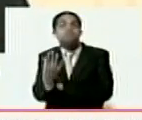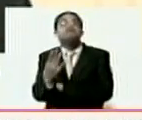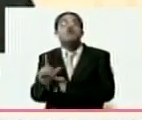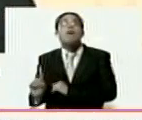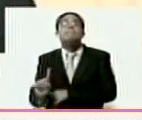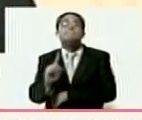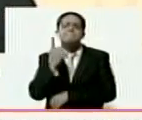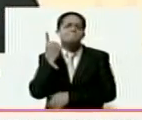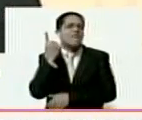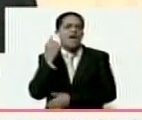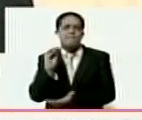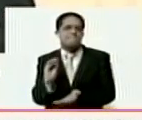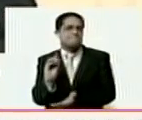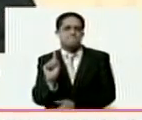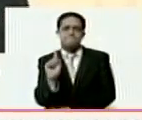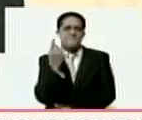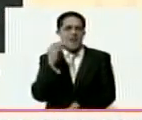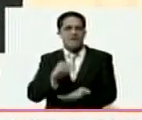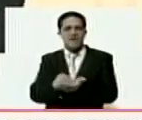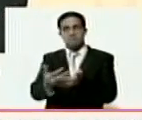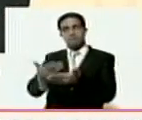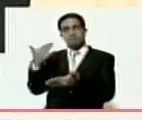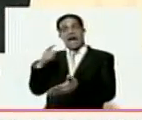realidad desde el año